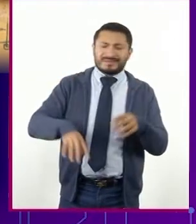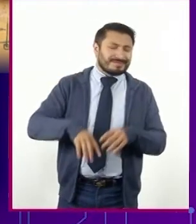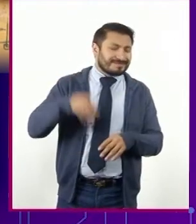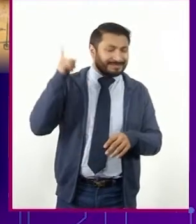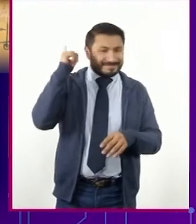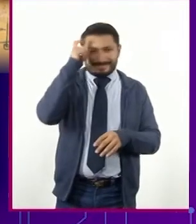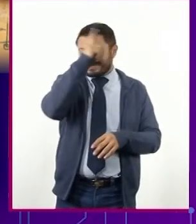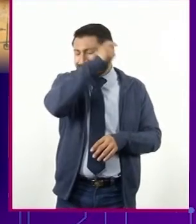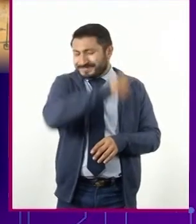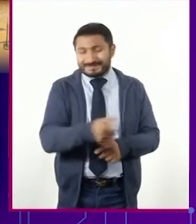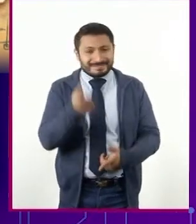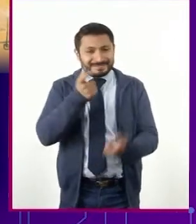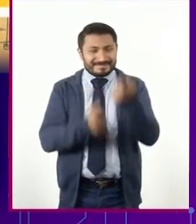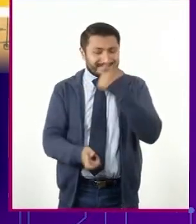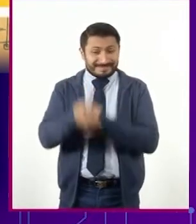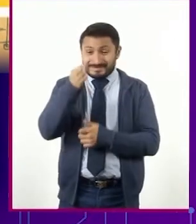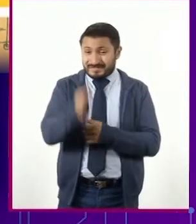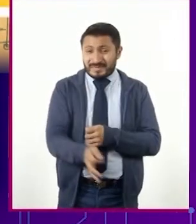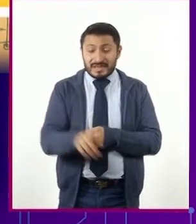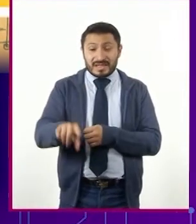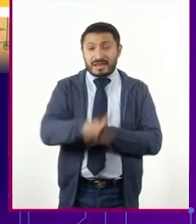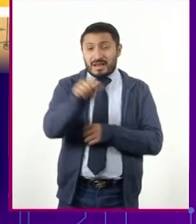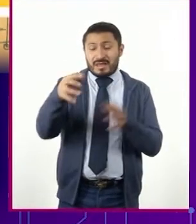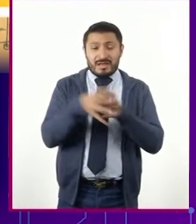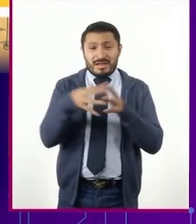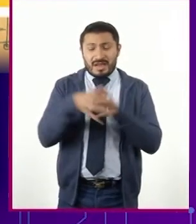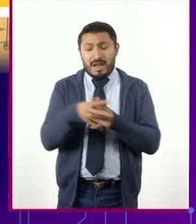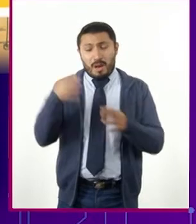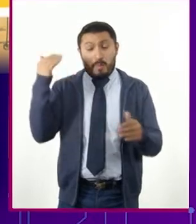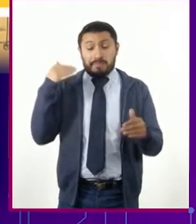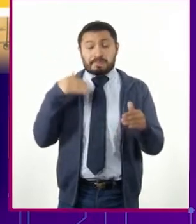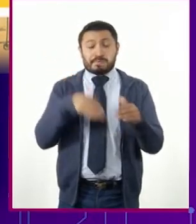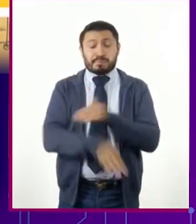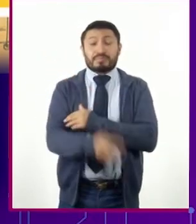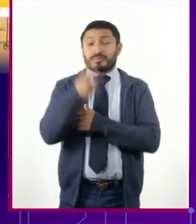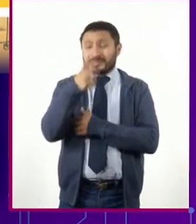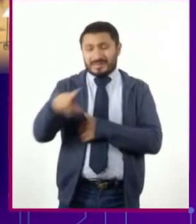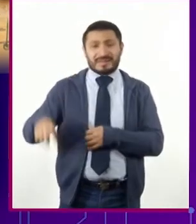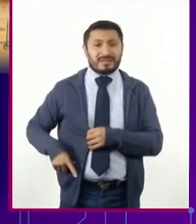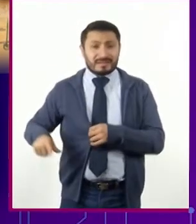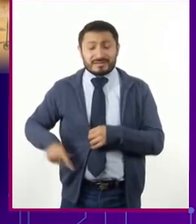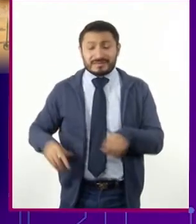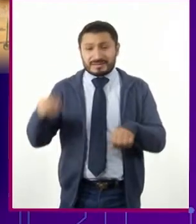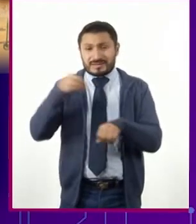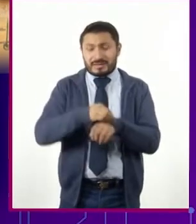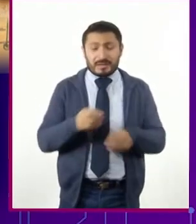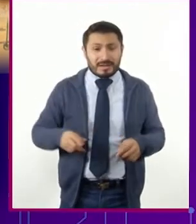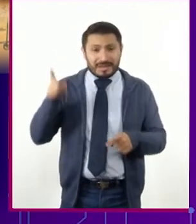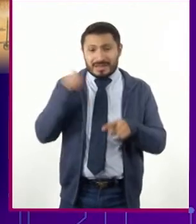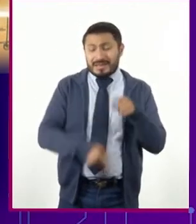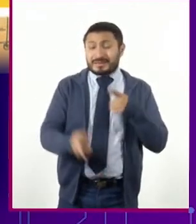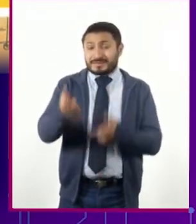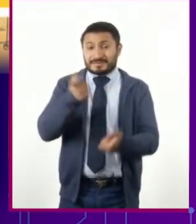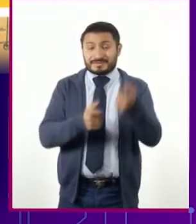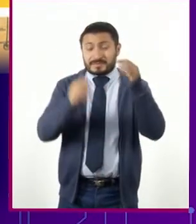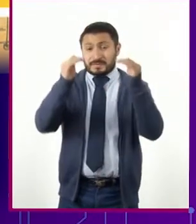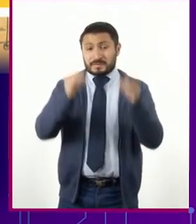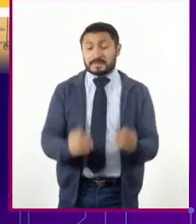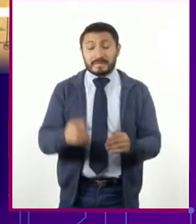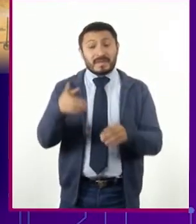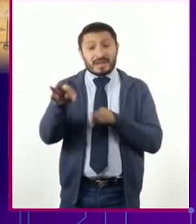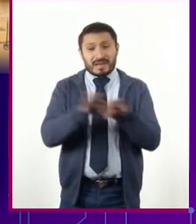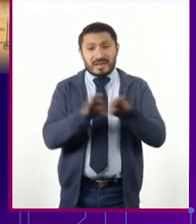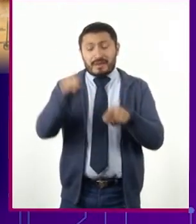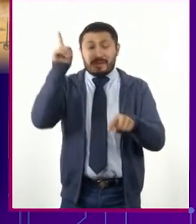económicas después de la guerra y la Gran Depresión. Para ello, el gobierno impuso recortes económicos y el desempleo